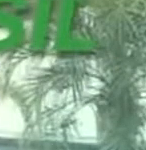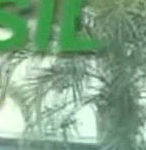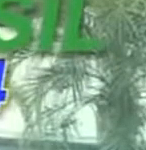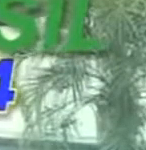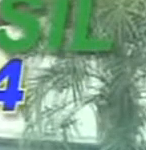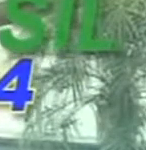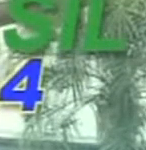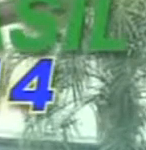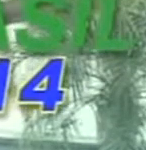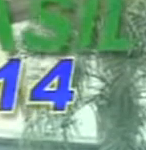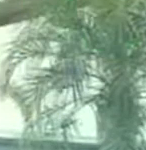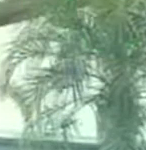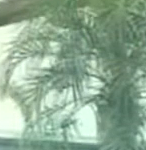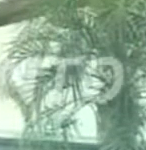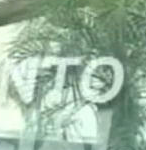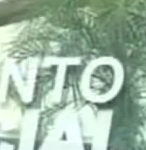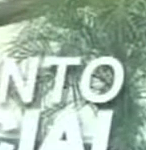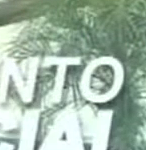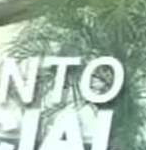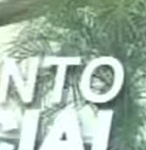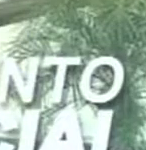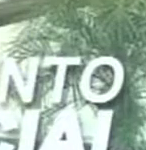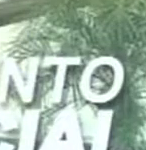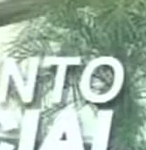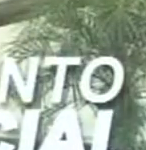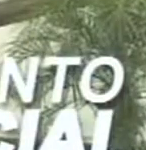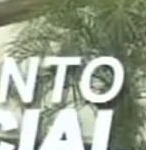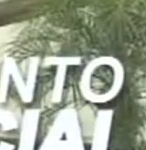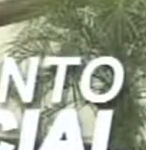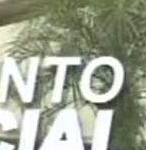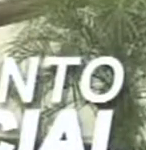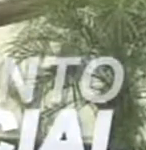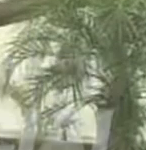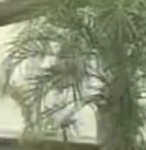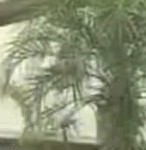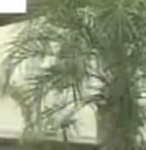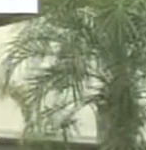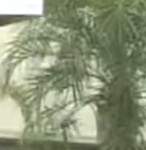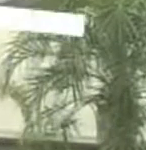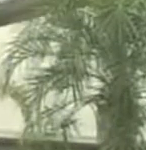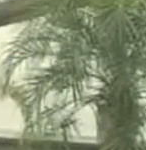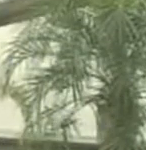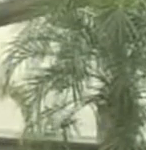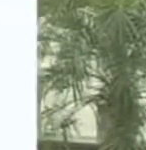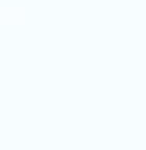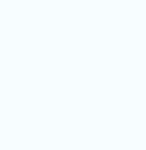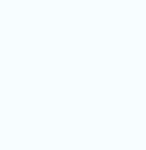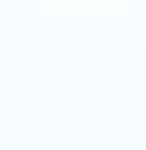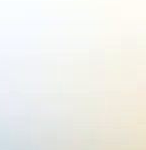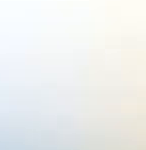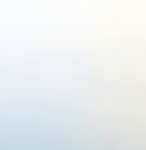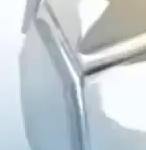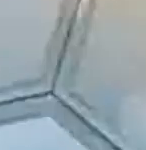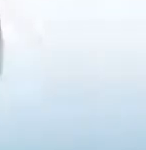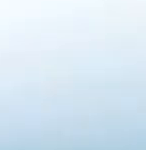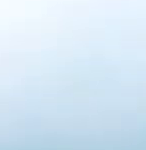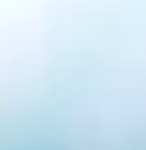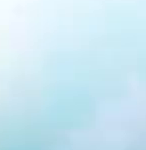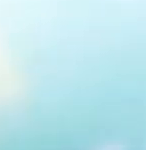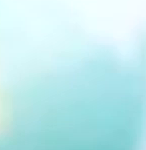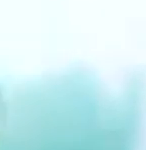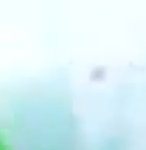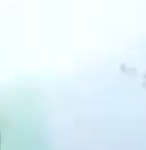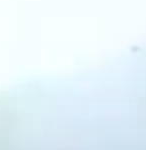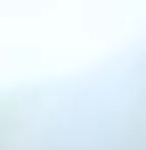Acompañamos a la Selección Colombia durante toda la eliminatoria y a partir del 7 de junio estaremos en Sao Paulo, en la casa del equipo de Pekerman, porque